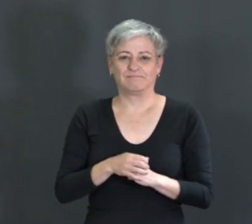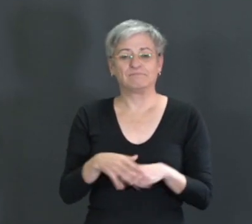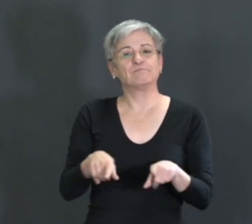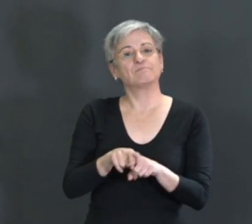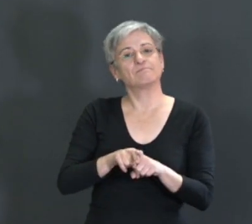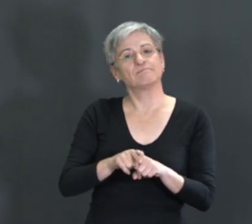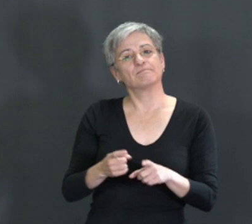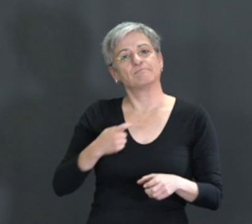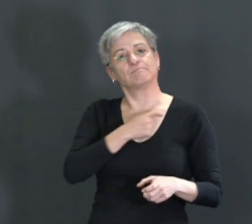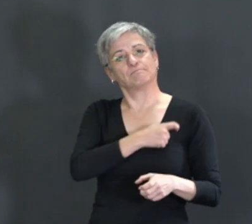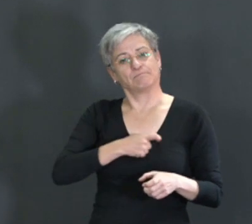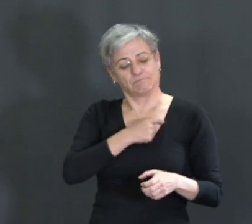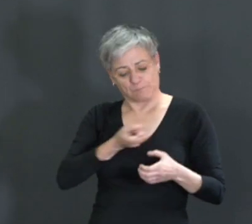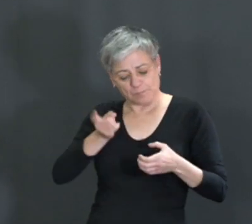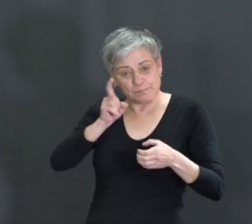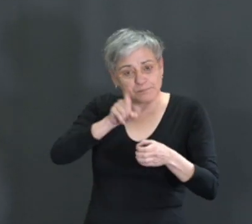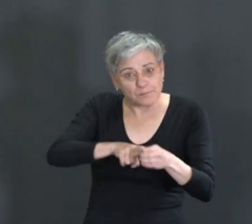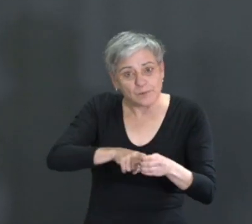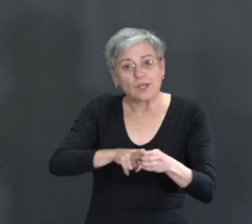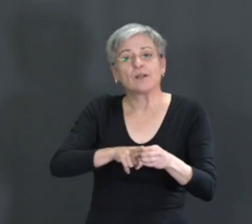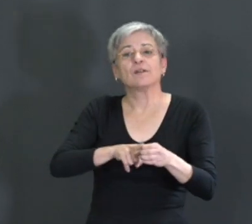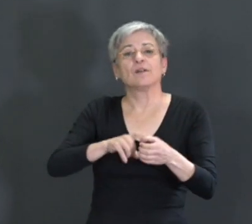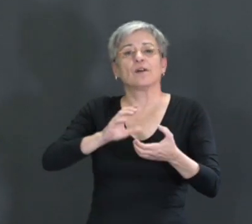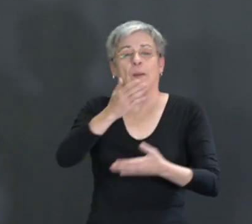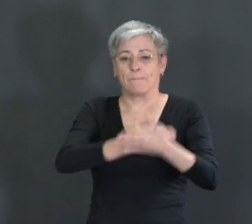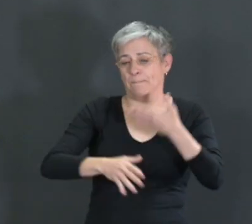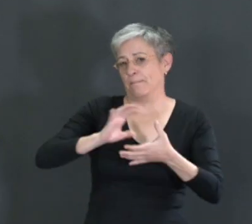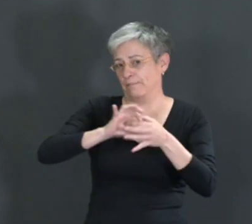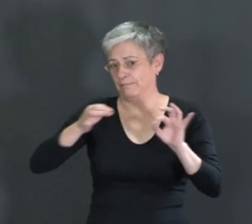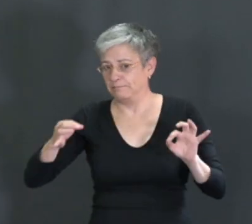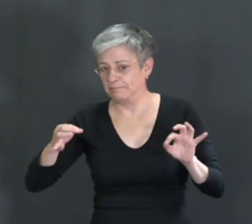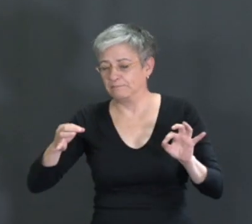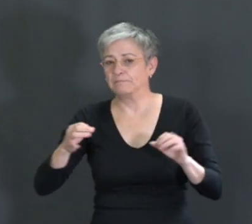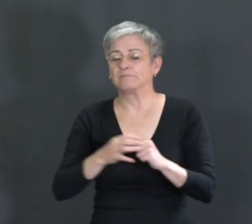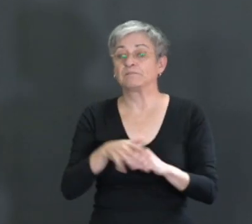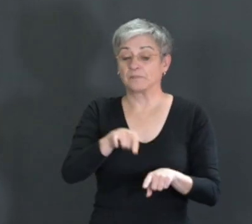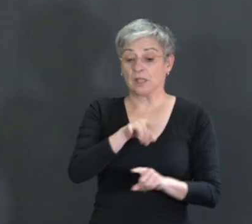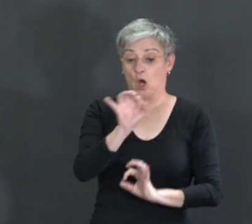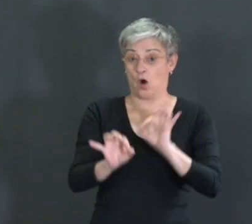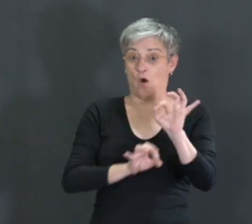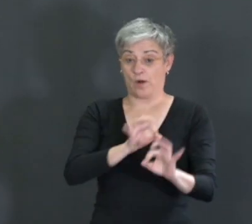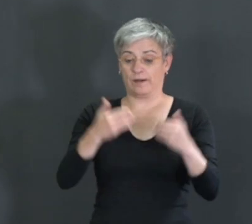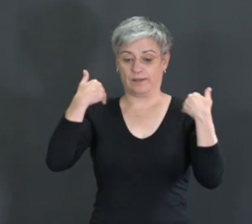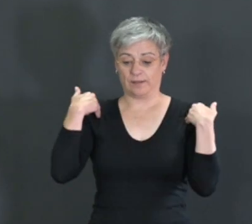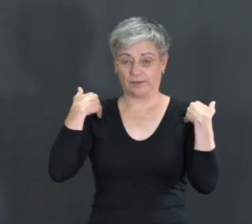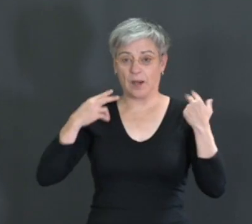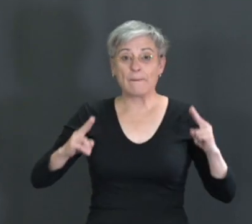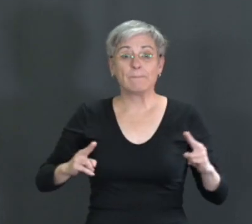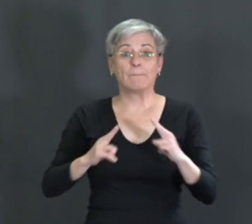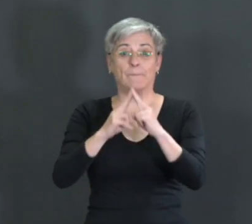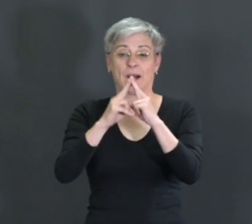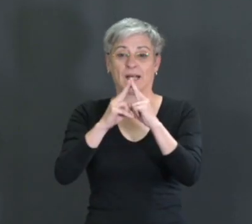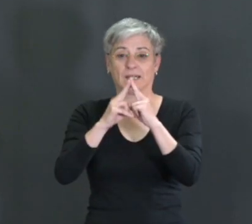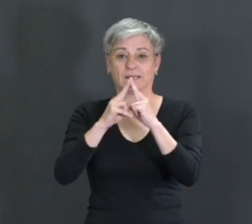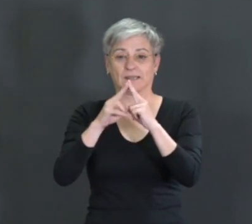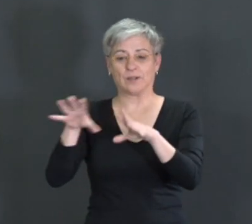miembro del comité organizador de los Juegos Paralímpicos y hasta tal punto es organizador que de París, entre otras cosas, te has traído